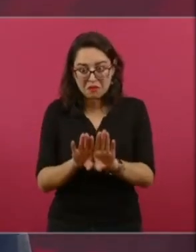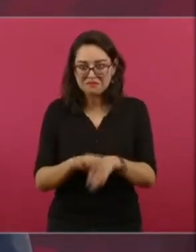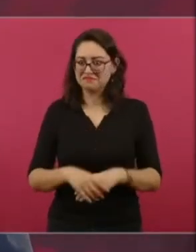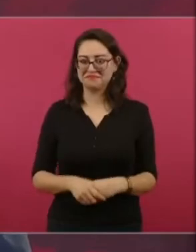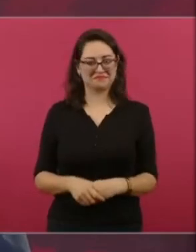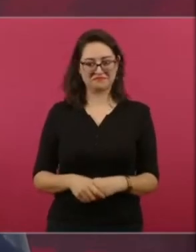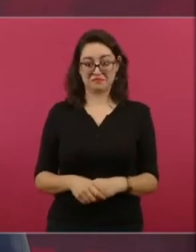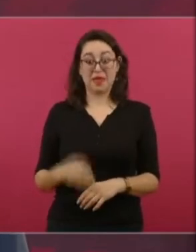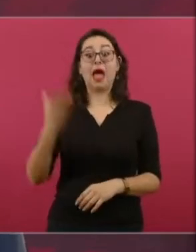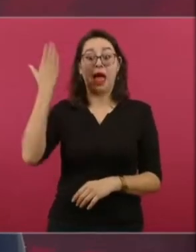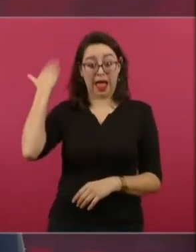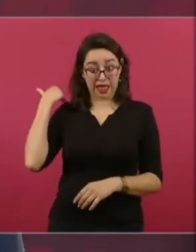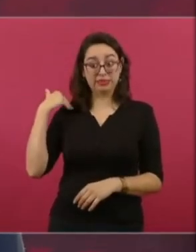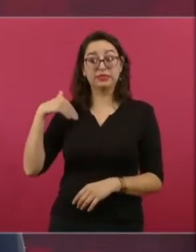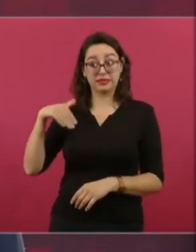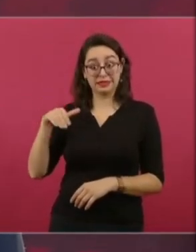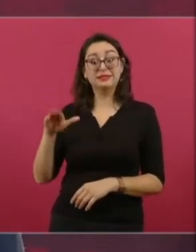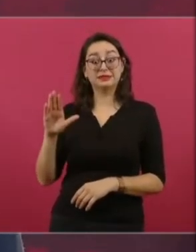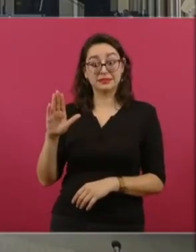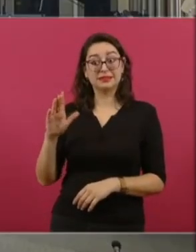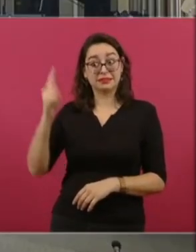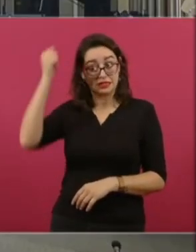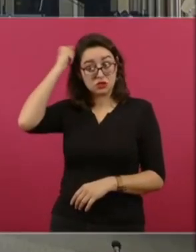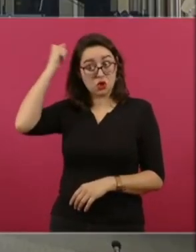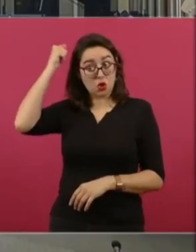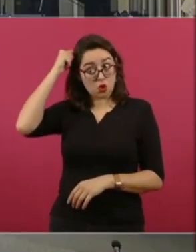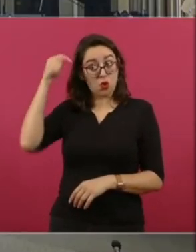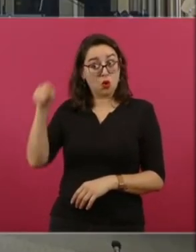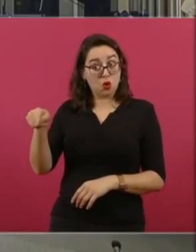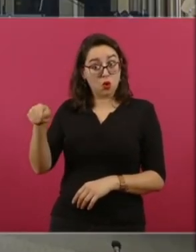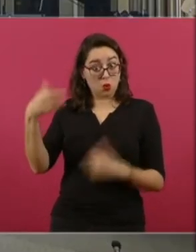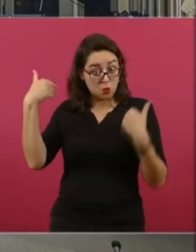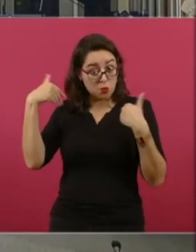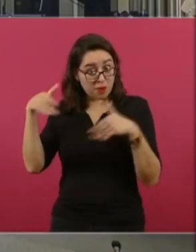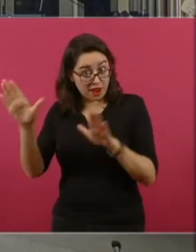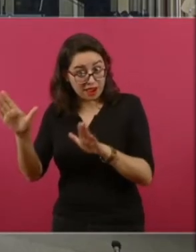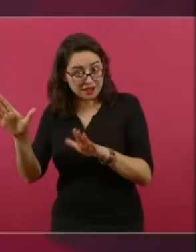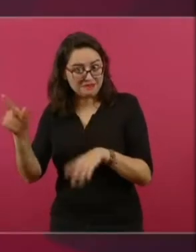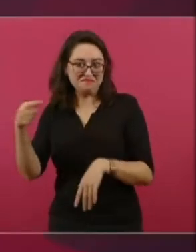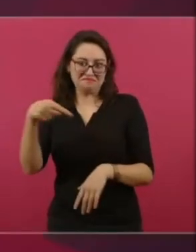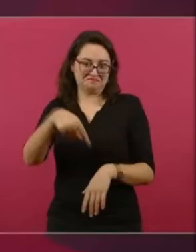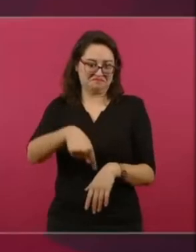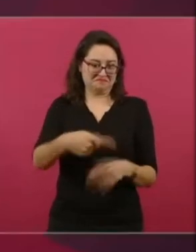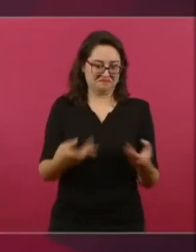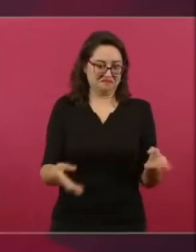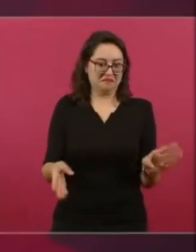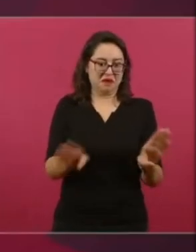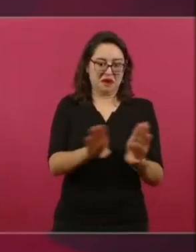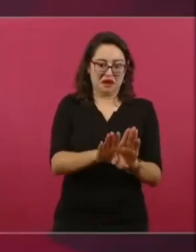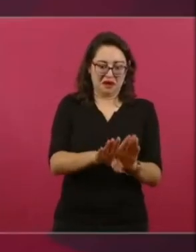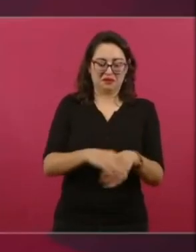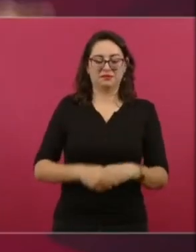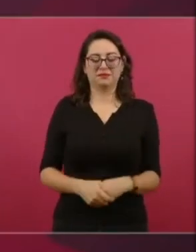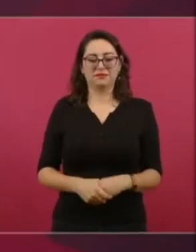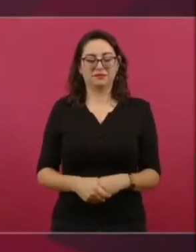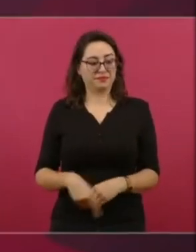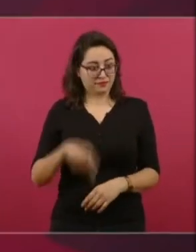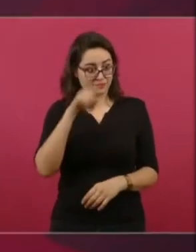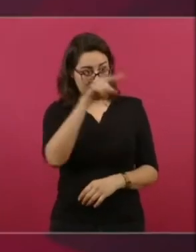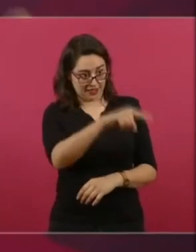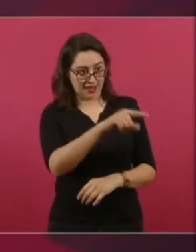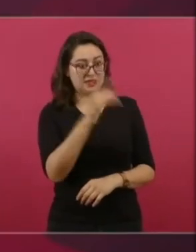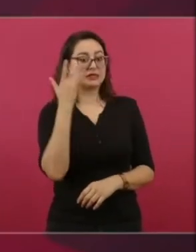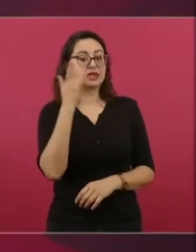invitamos a que se suscriban a este canal, que activen la campanita de notificaciones y que nos regalen un like para que le lleguemos a más